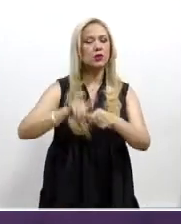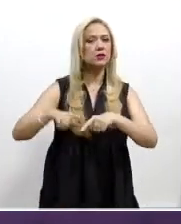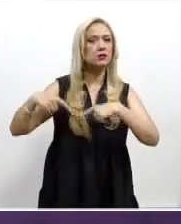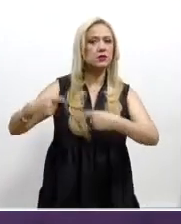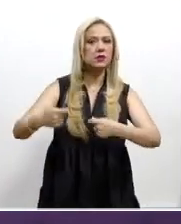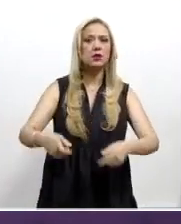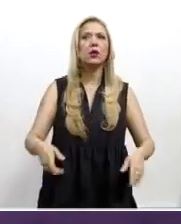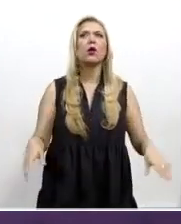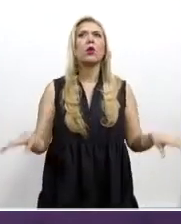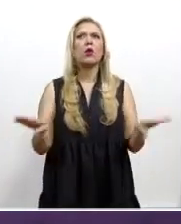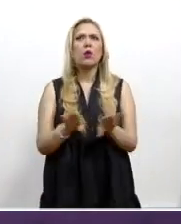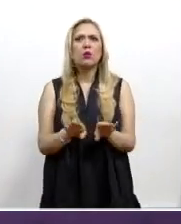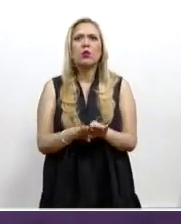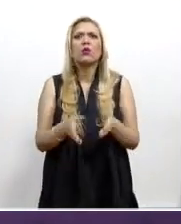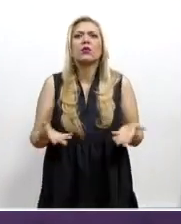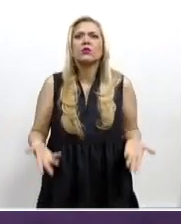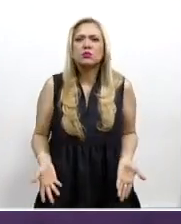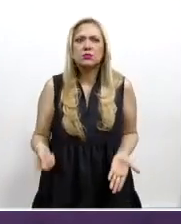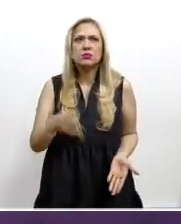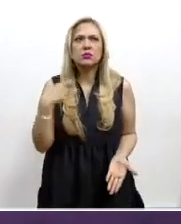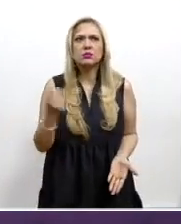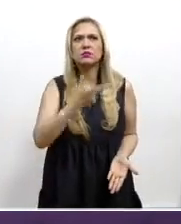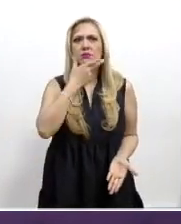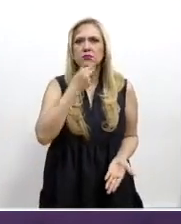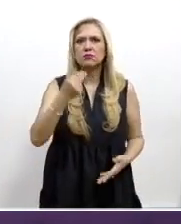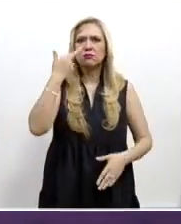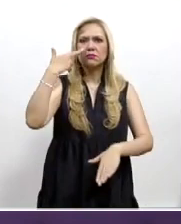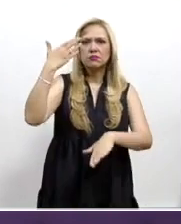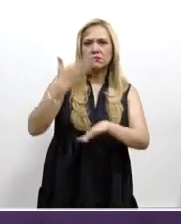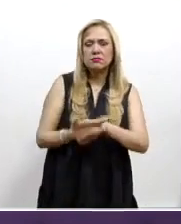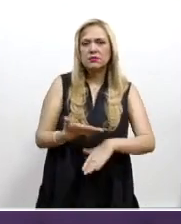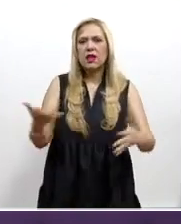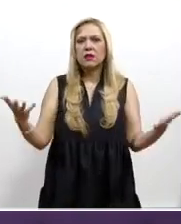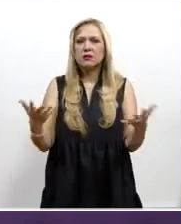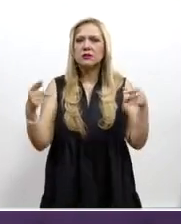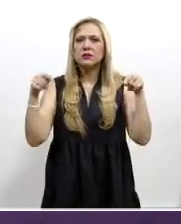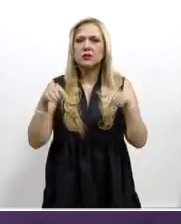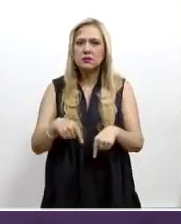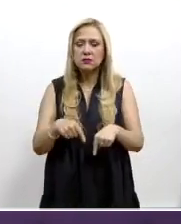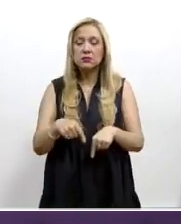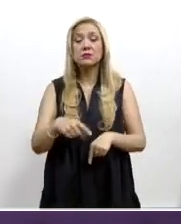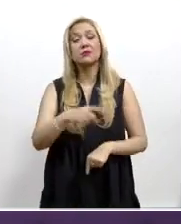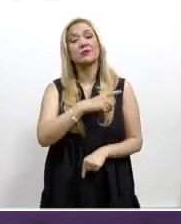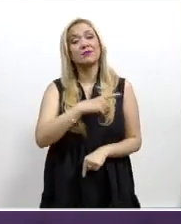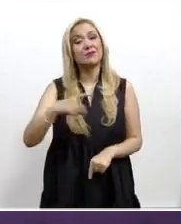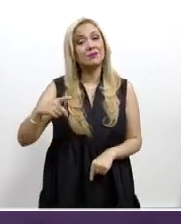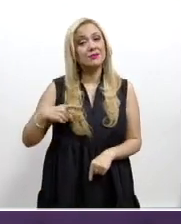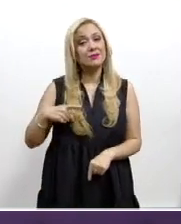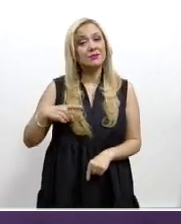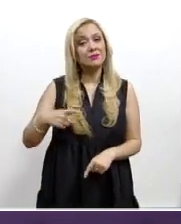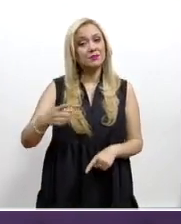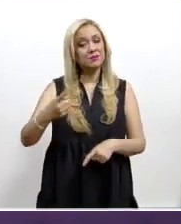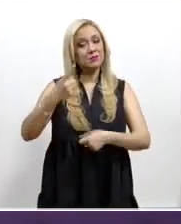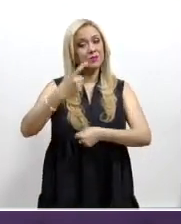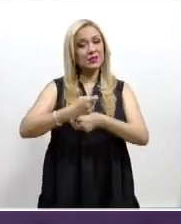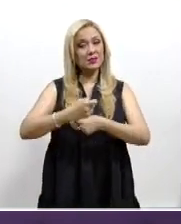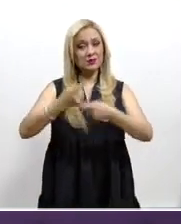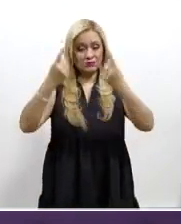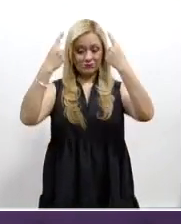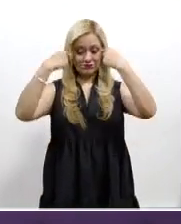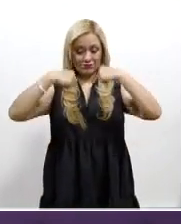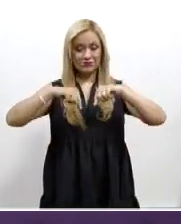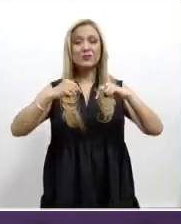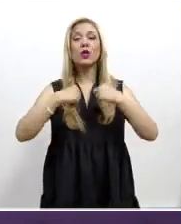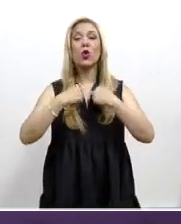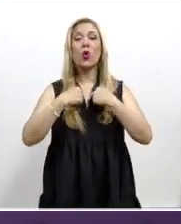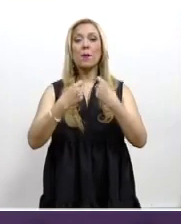para ser partícipes y ser responsables en todo ese proceso transformador, necesitamos transformarnos individualmente. Entonces, es